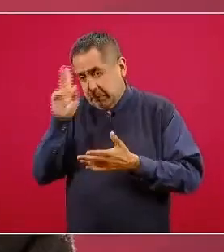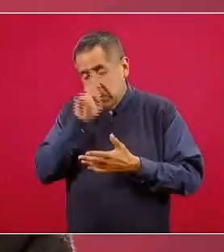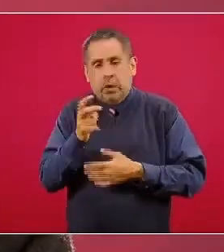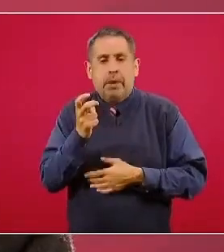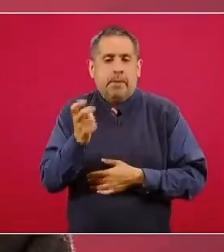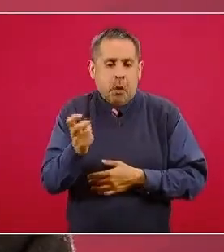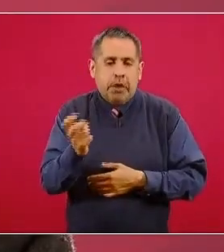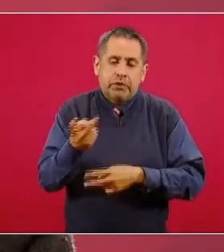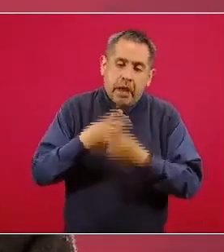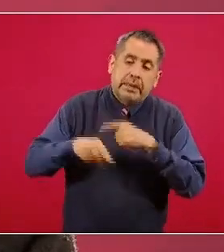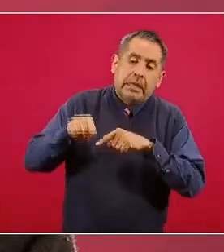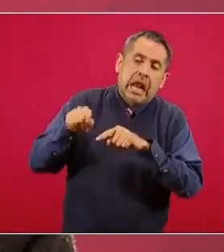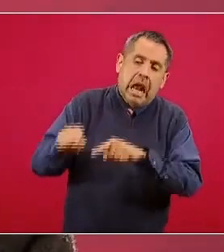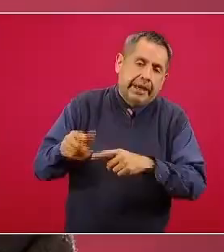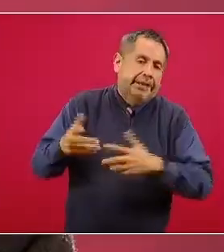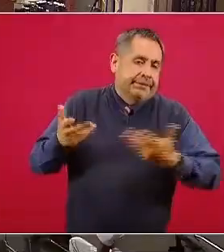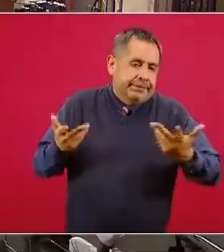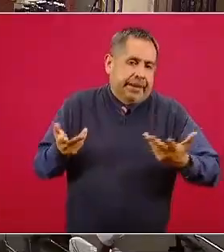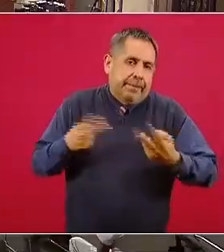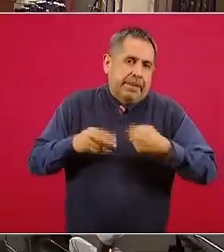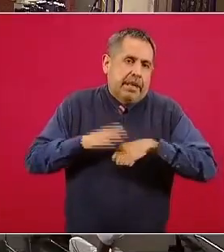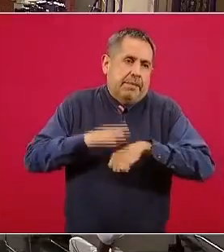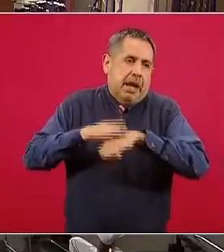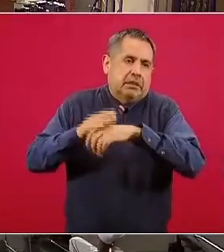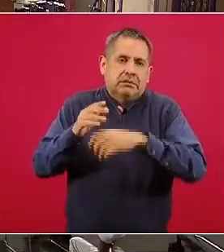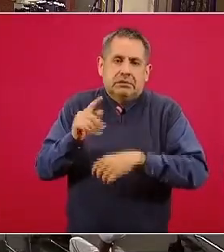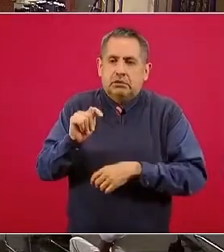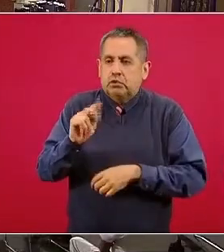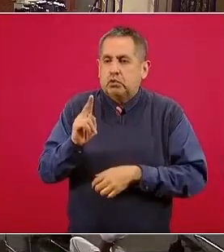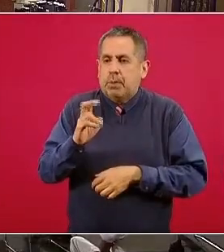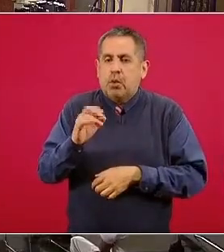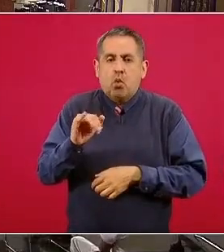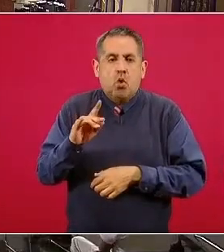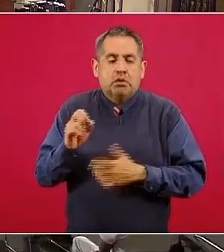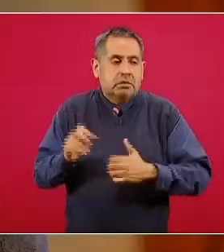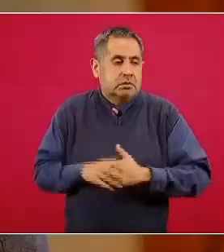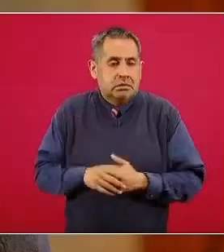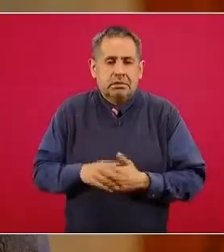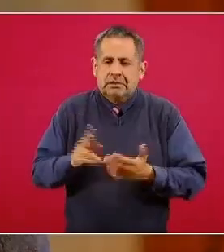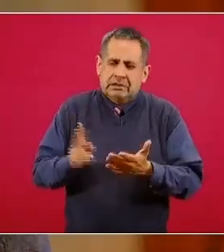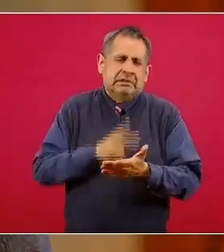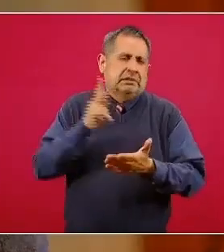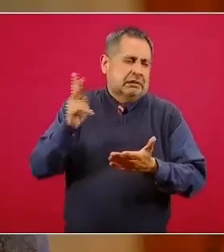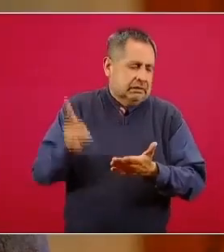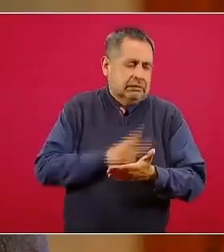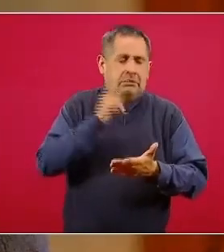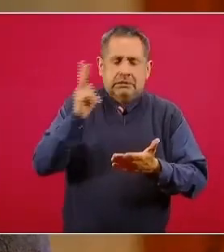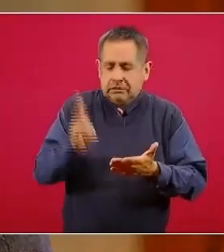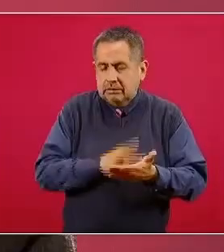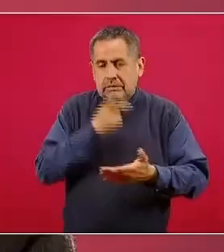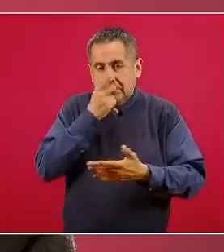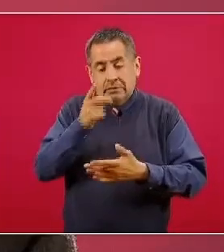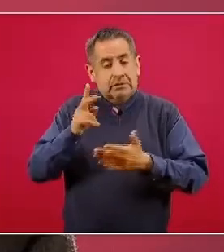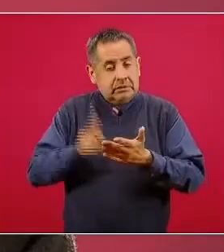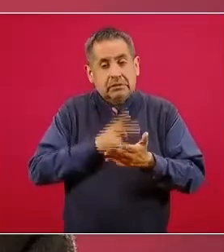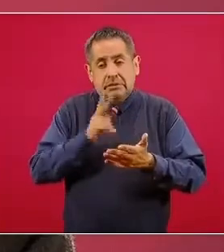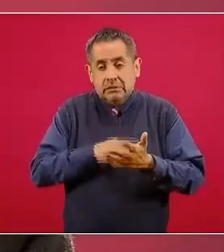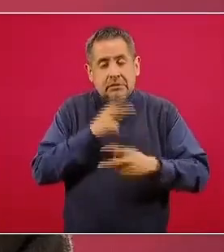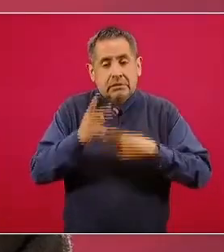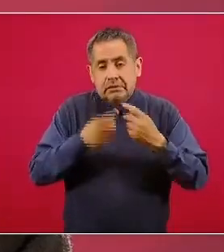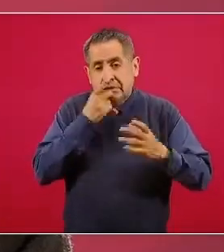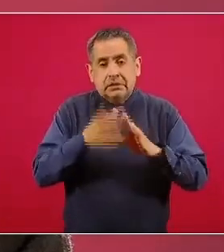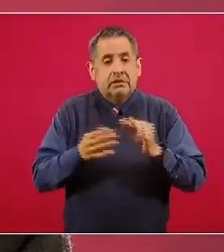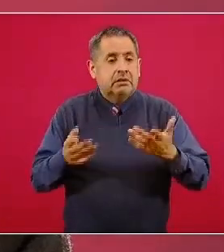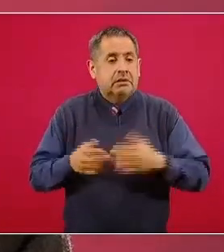contribuya sustancialmente a aumentar el riesgo de la tuberculosis. Y como hemos dicho una y otra vez, y lo seguiremos diciendo,